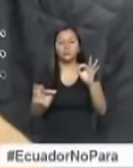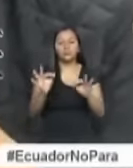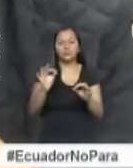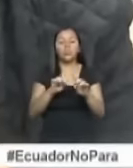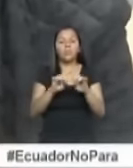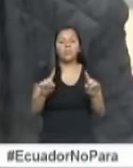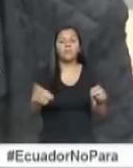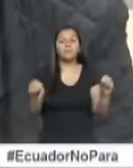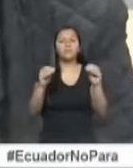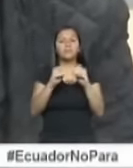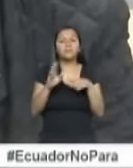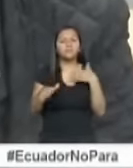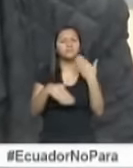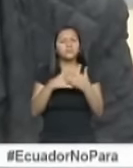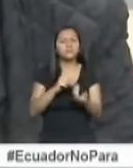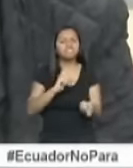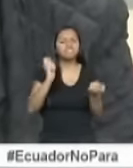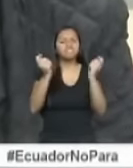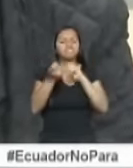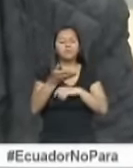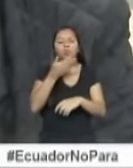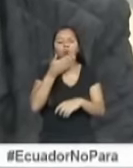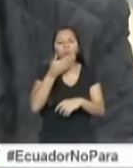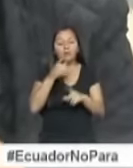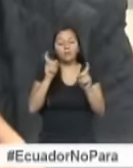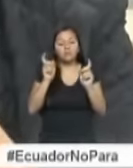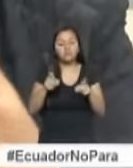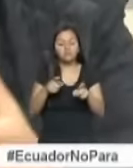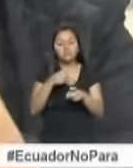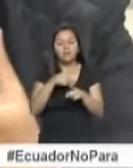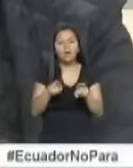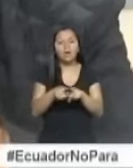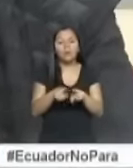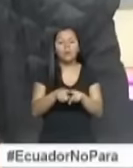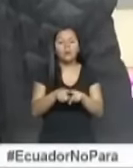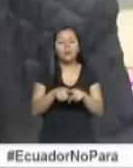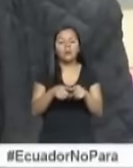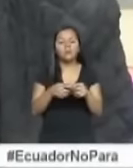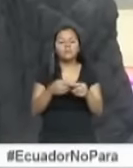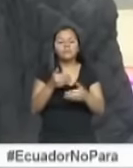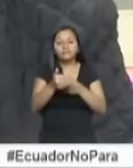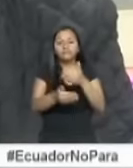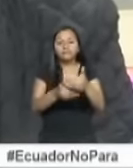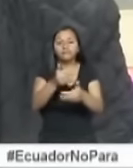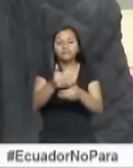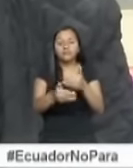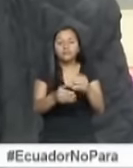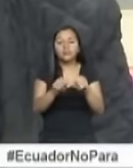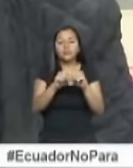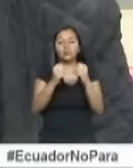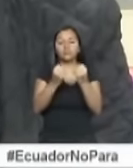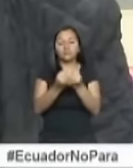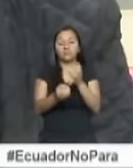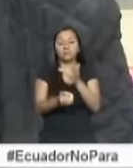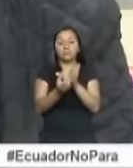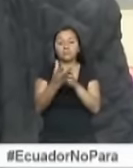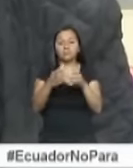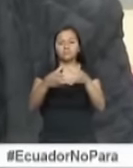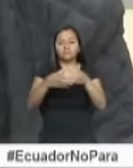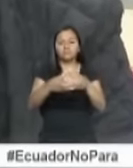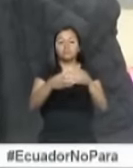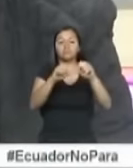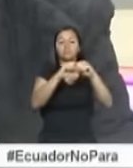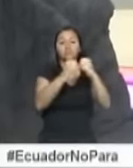instituciones que se resisten muchas veces al cambio. Es justamente que en este juego de construcción de social, el poder civil tiene